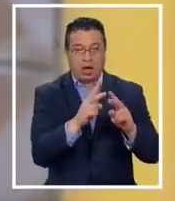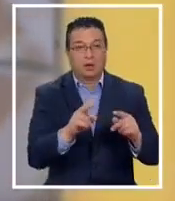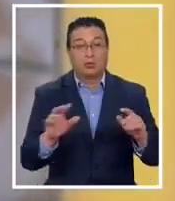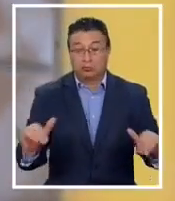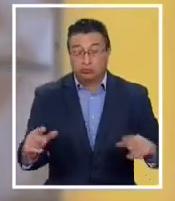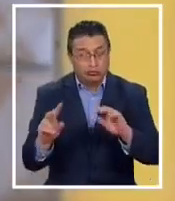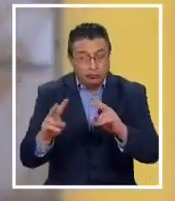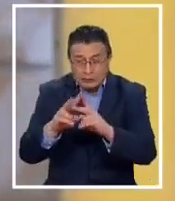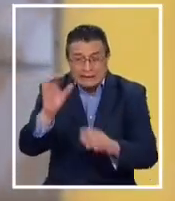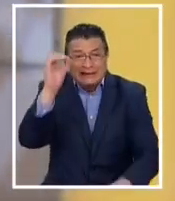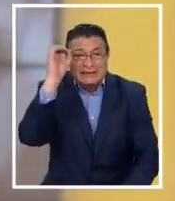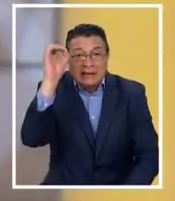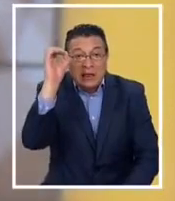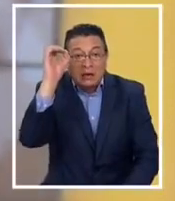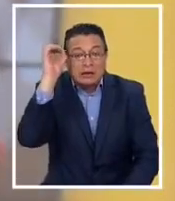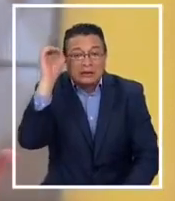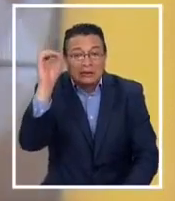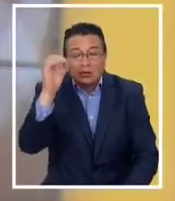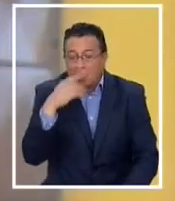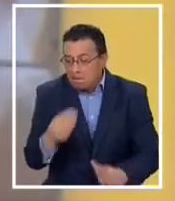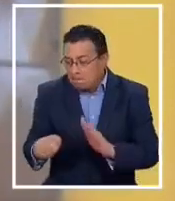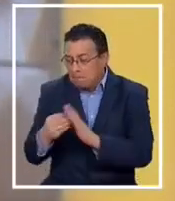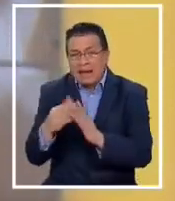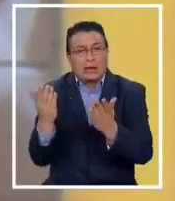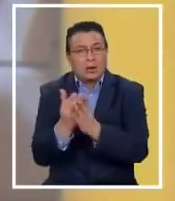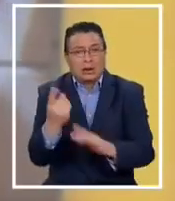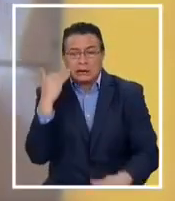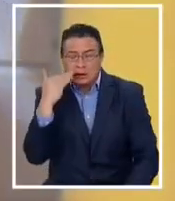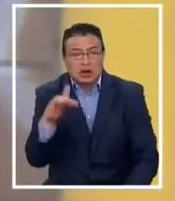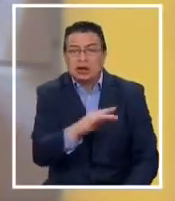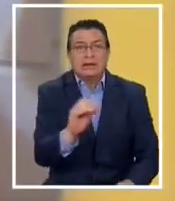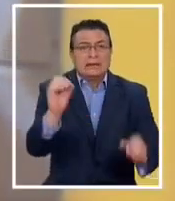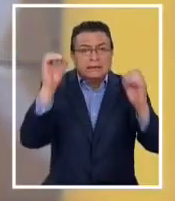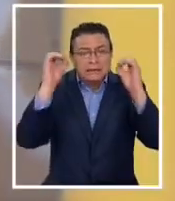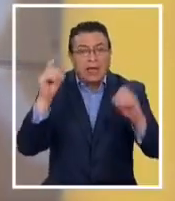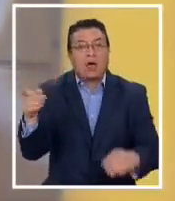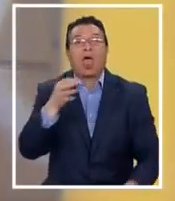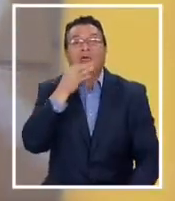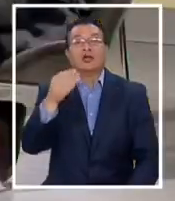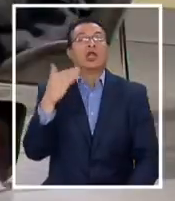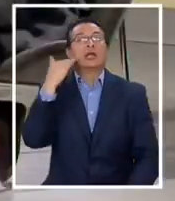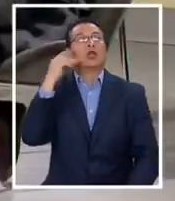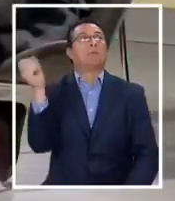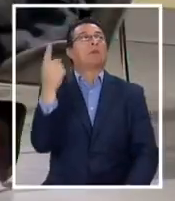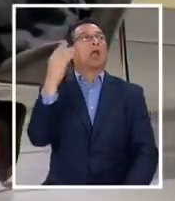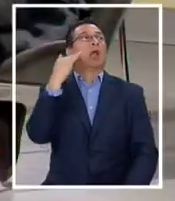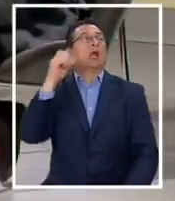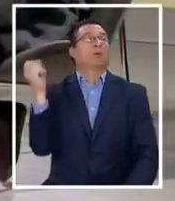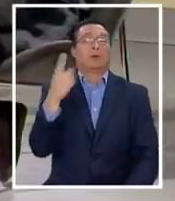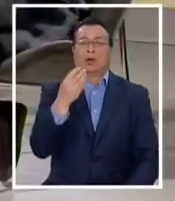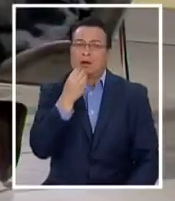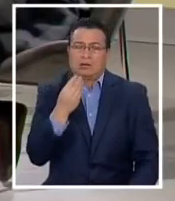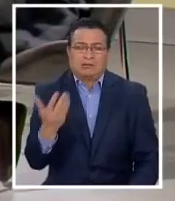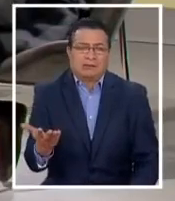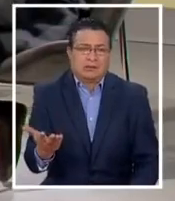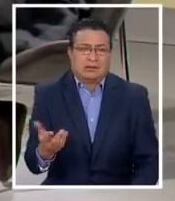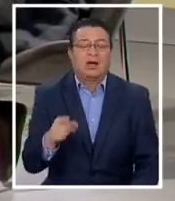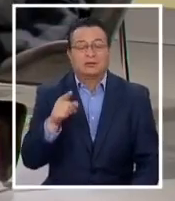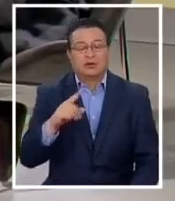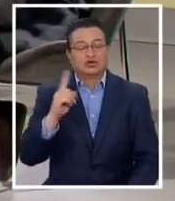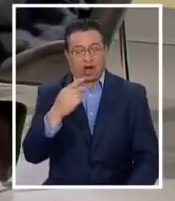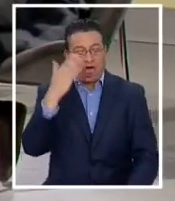ni uno solo ni un solo más entonces yo creo que estamos orgullosos de lo que se avanzó pero estamos también muy